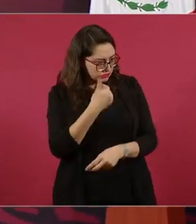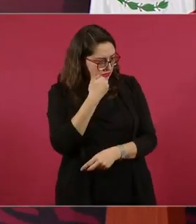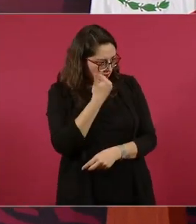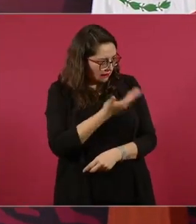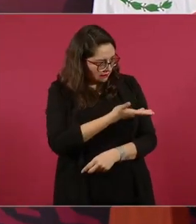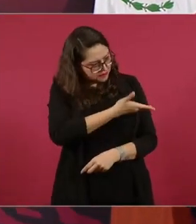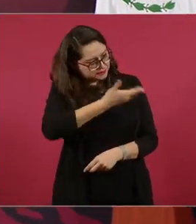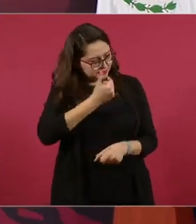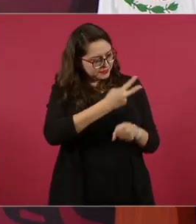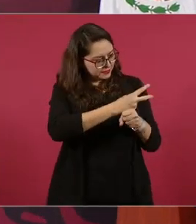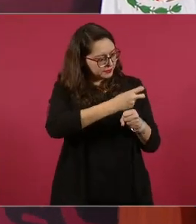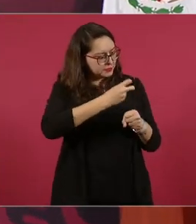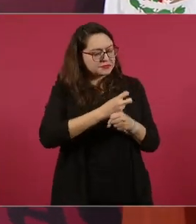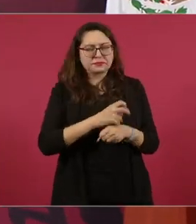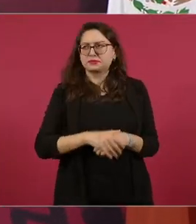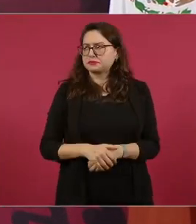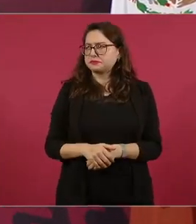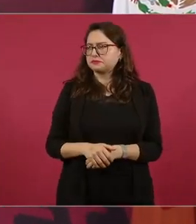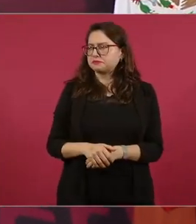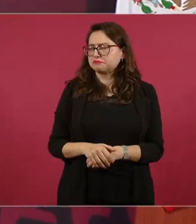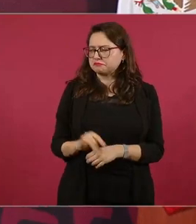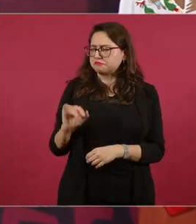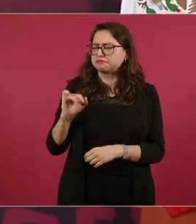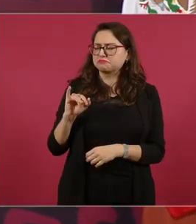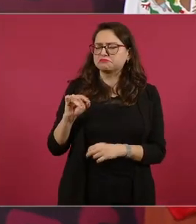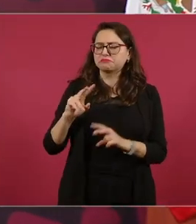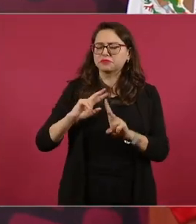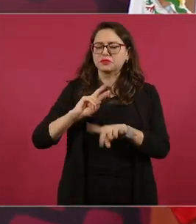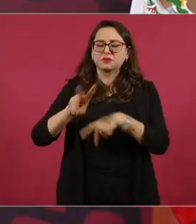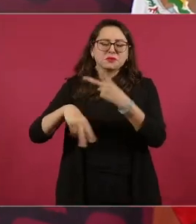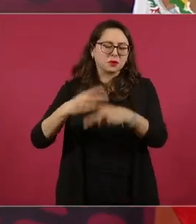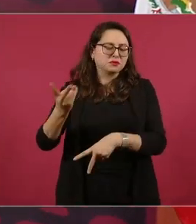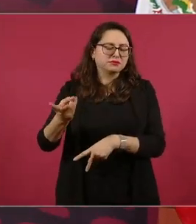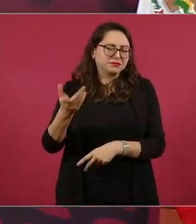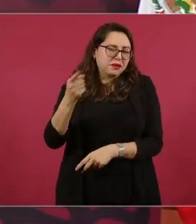porque pues querían saber, ¿no?, cosas. Y